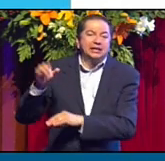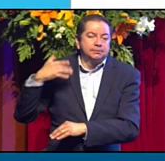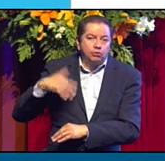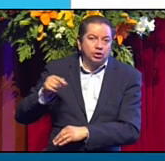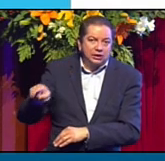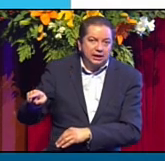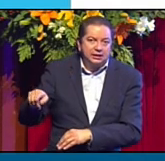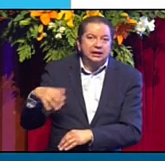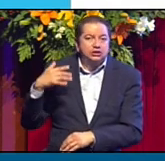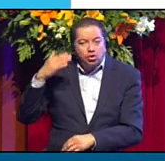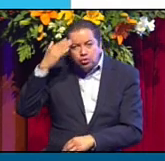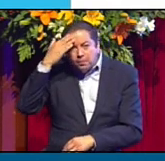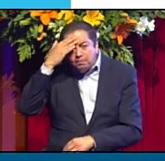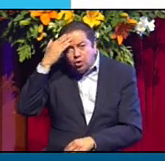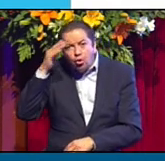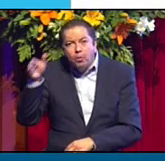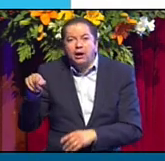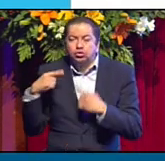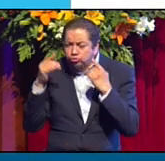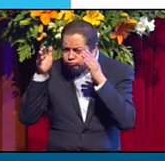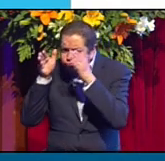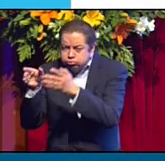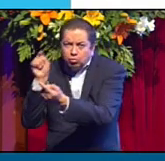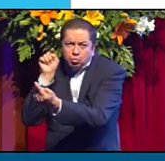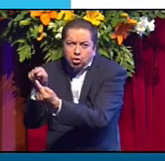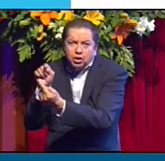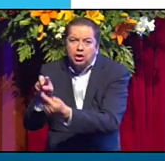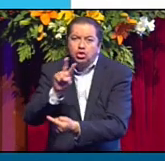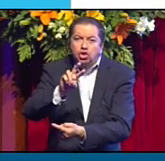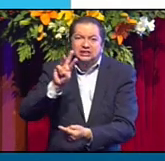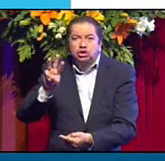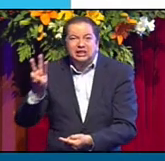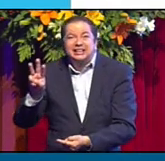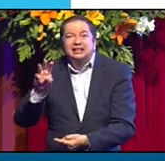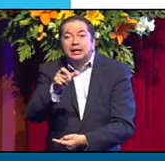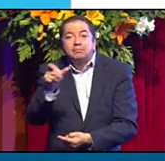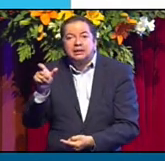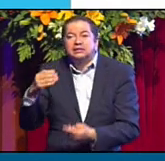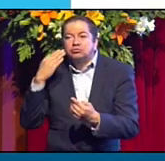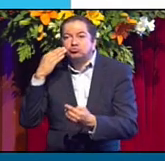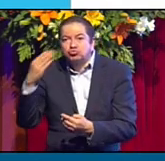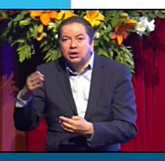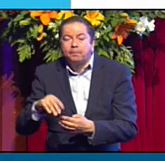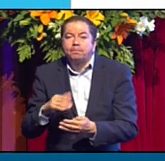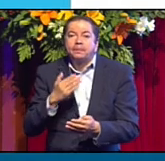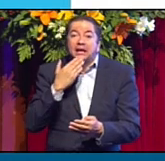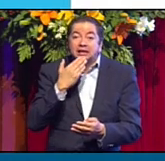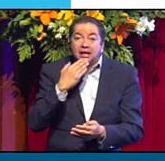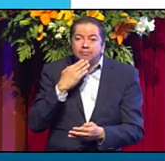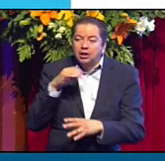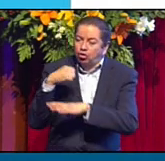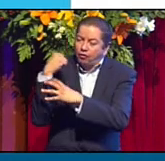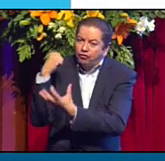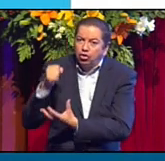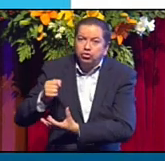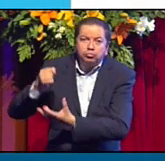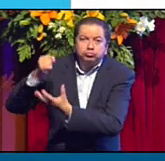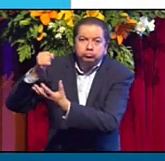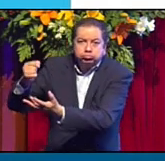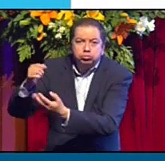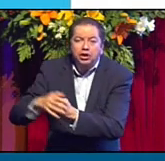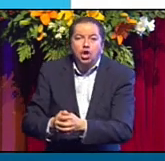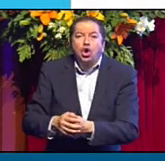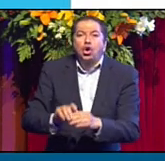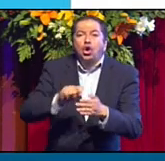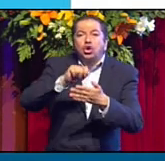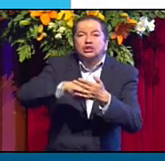importante. Por eso la preocupación que tenemos con ellos, 233 personas beneficiadas, también con fondos de Mideso, la